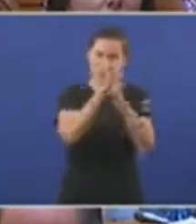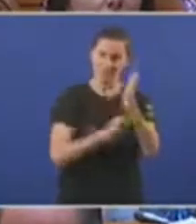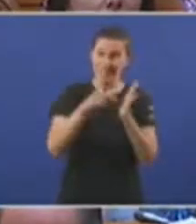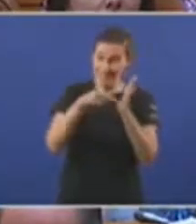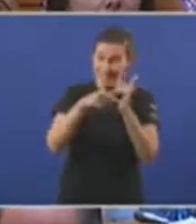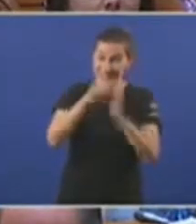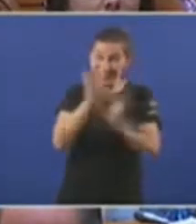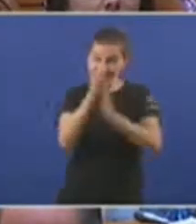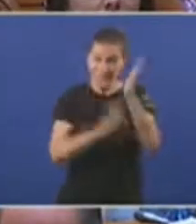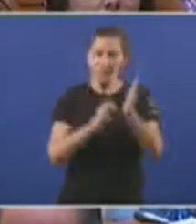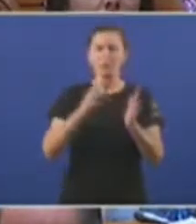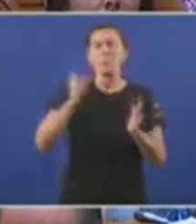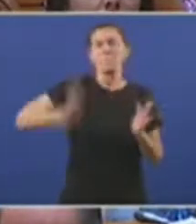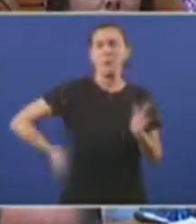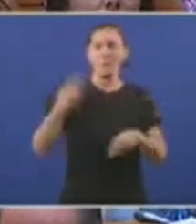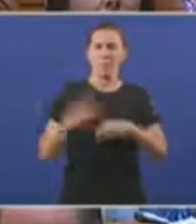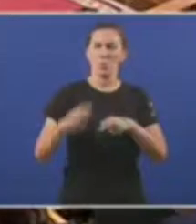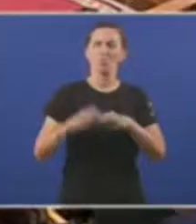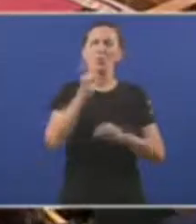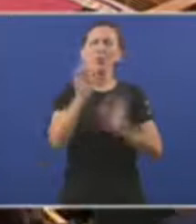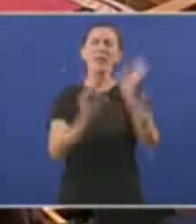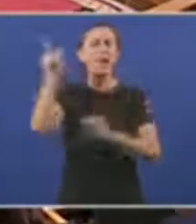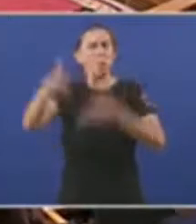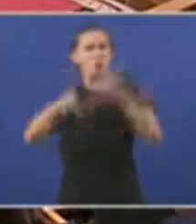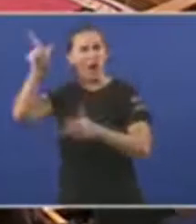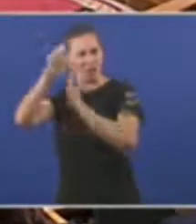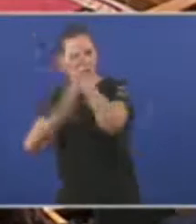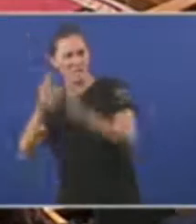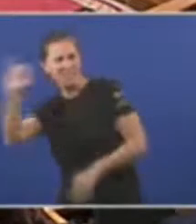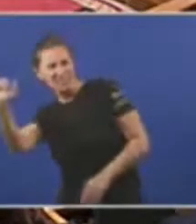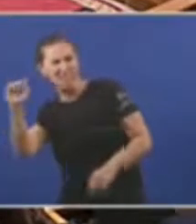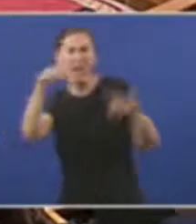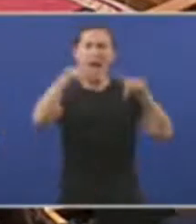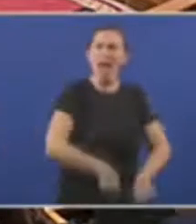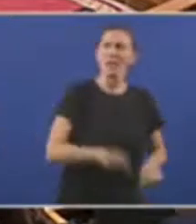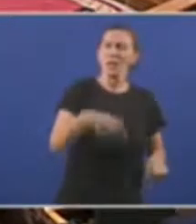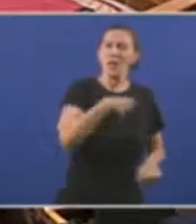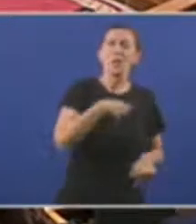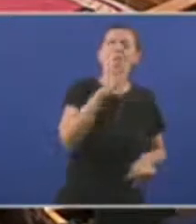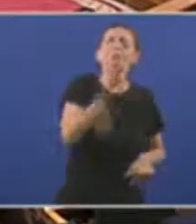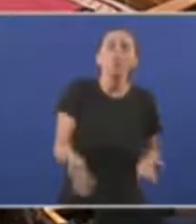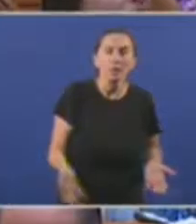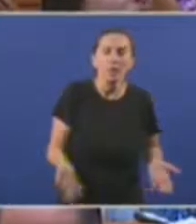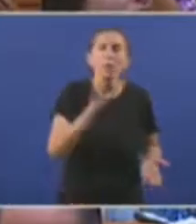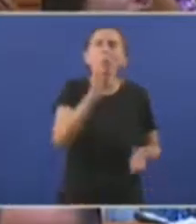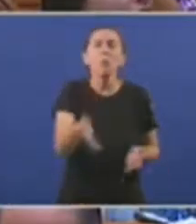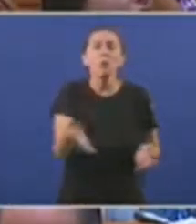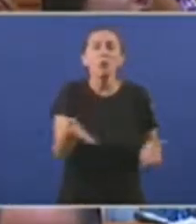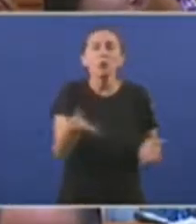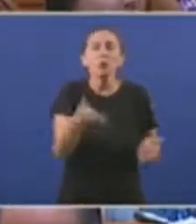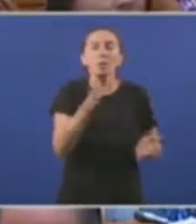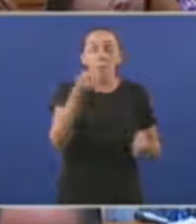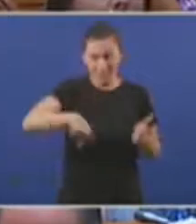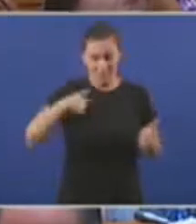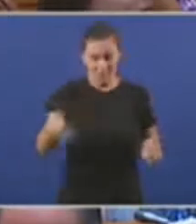política. Por que se poden reducir as peaxes en Euskadi e non se poden reducir as peaxes en Galiza? Por que non vamos a ter